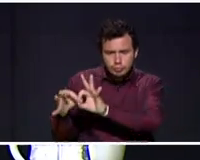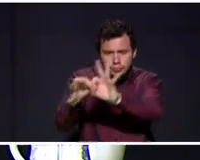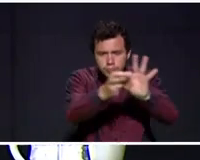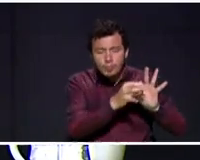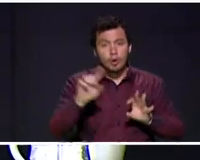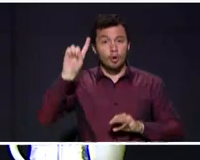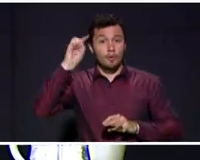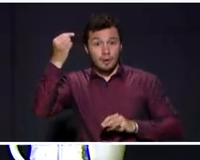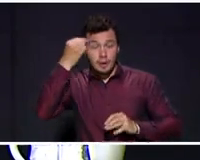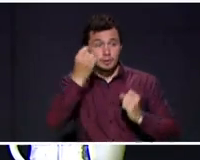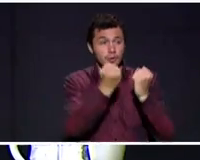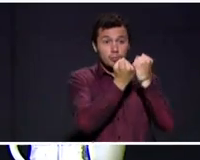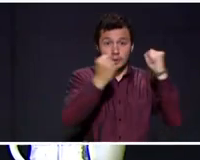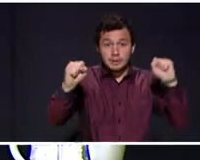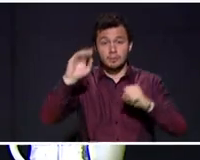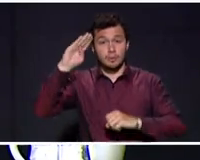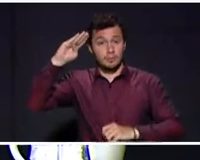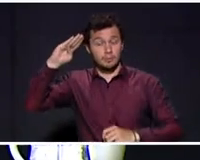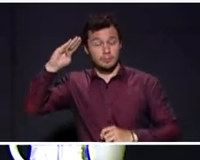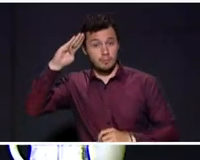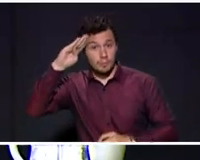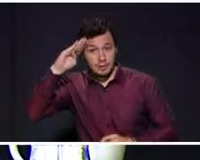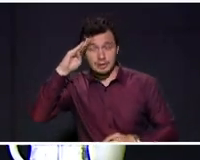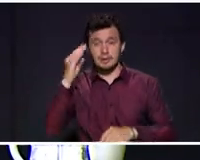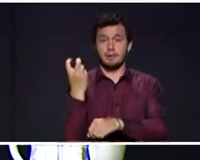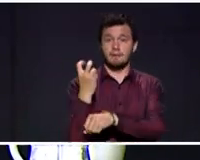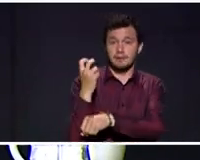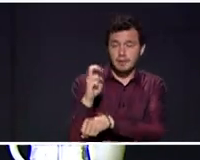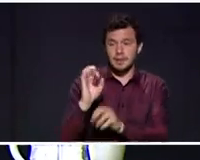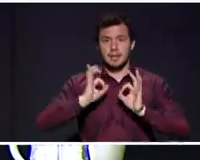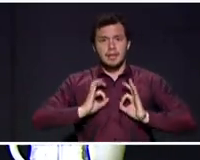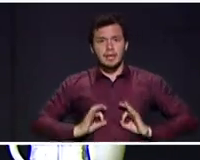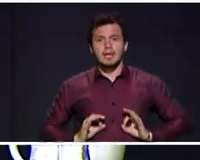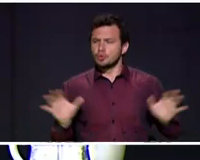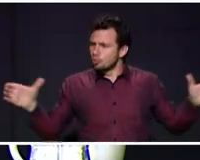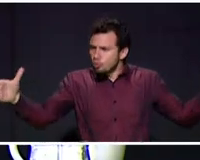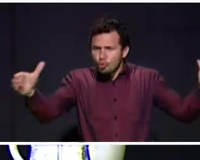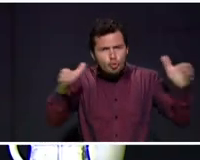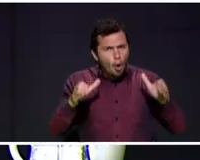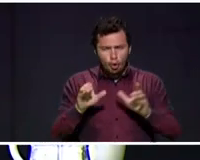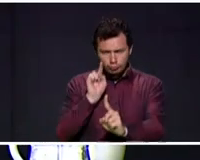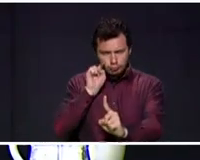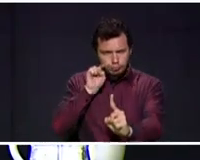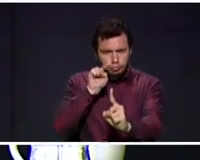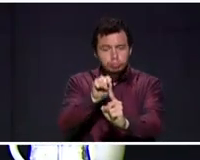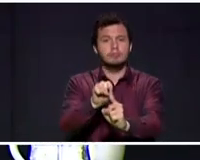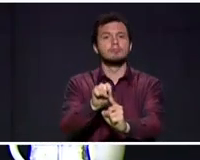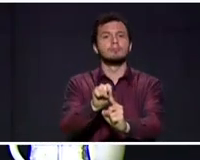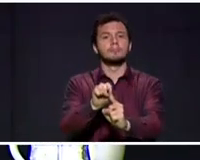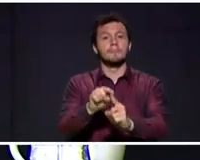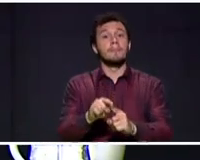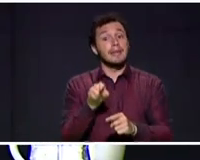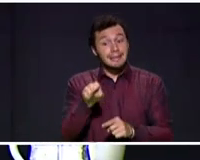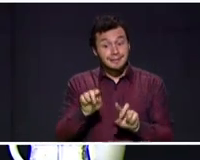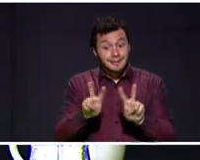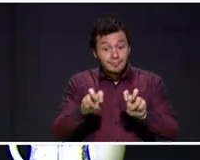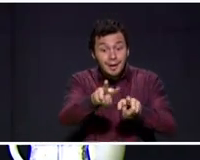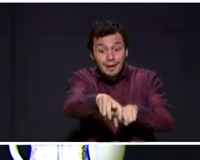municipios la policía la fiscalía el ejército con un propósito común hablando de la agricultura es muy importante porque hay que llevar oportunidades